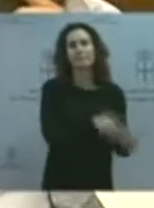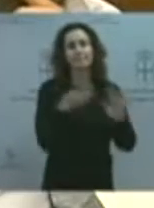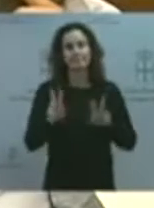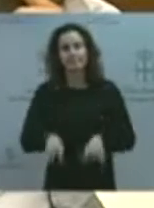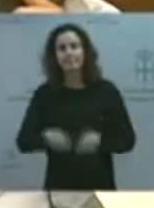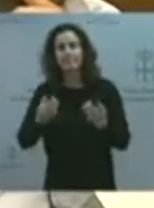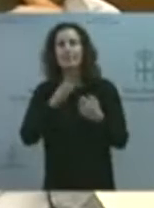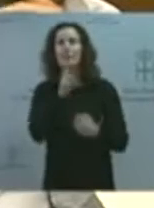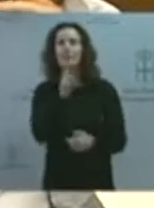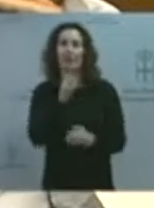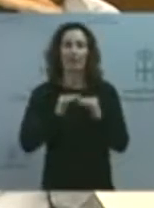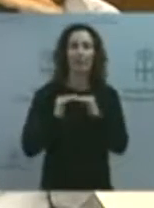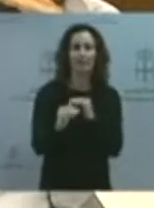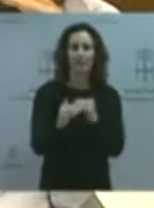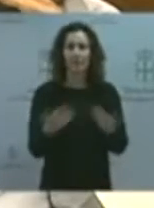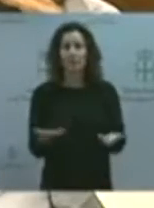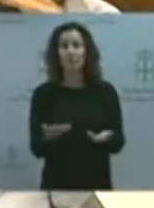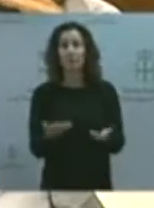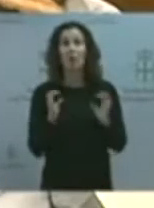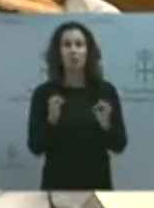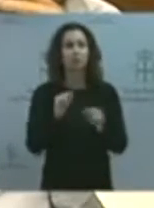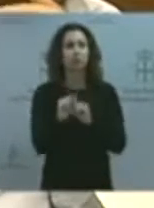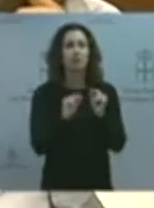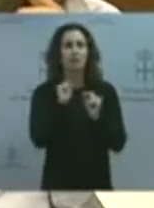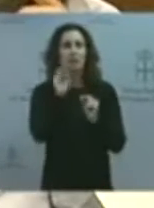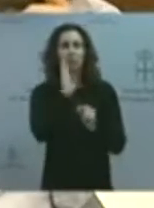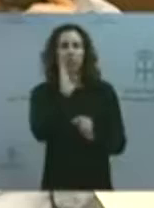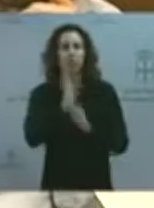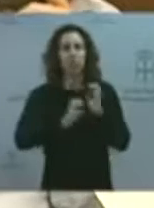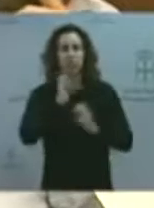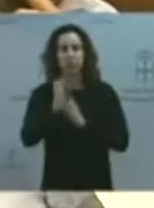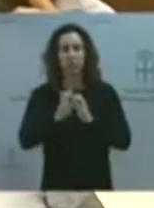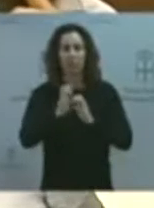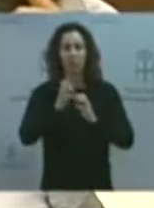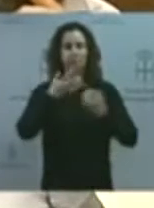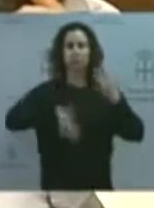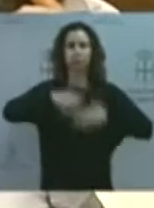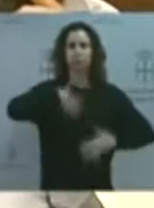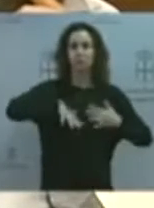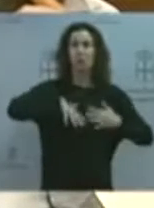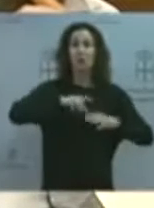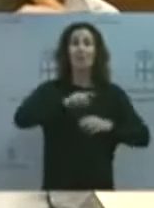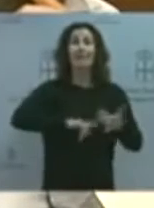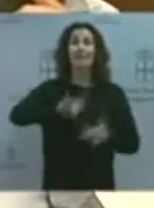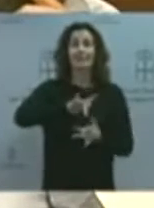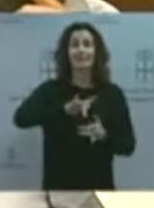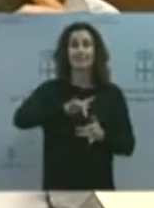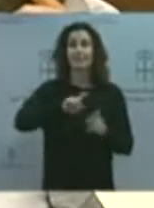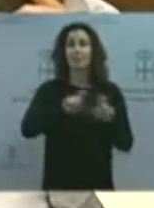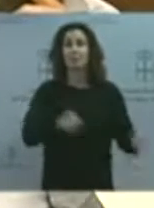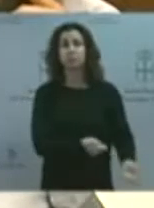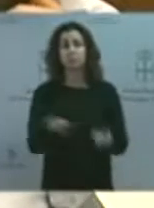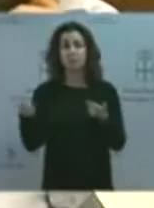tragarnos la contaminación, la crisis, las deslocalizaciones y el desempleo. En ese empeño es de justicia que las administraciones ayuden a Asturias, a no